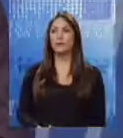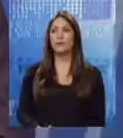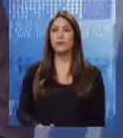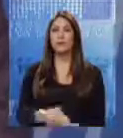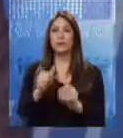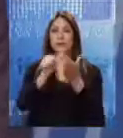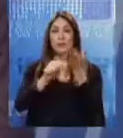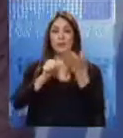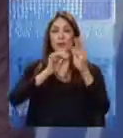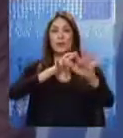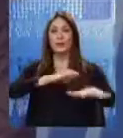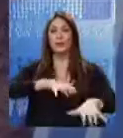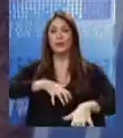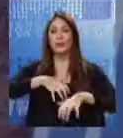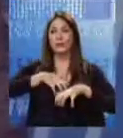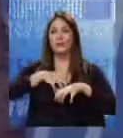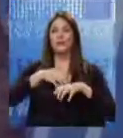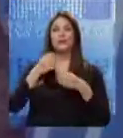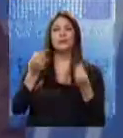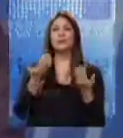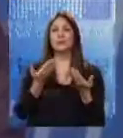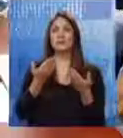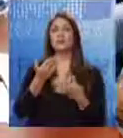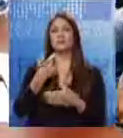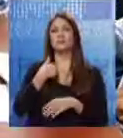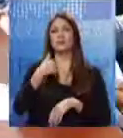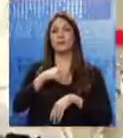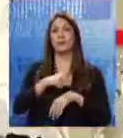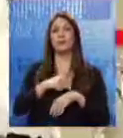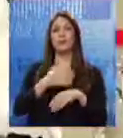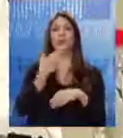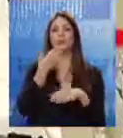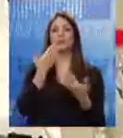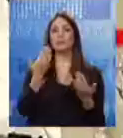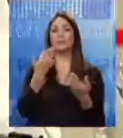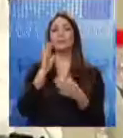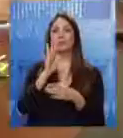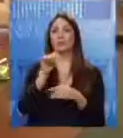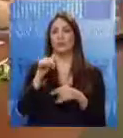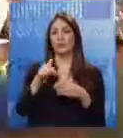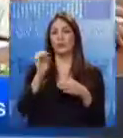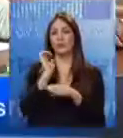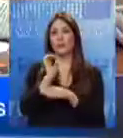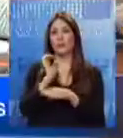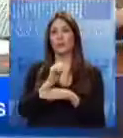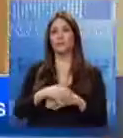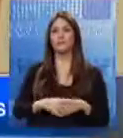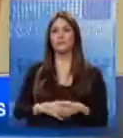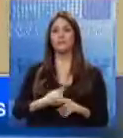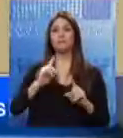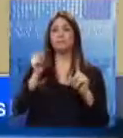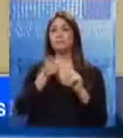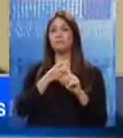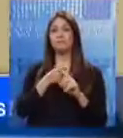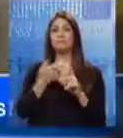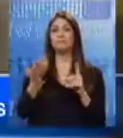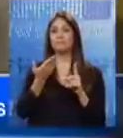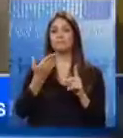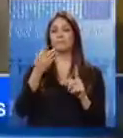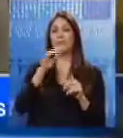El ministro de Agricultura, Javier Ponce, reiteró la vigencia de las políticas agropecuarias en el país. Resaltó que las mismas están orientadas